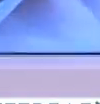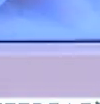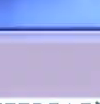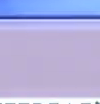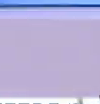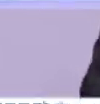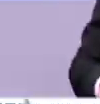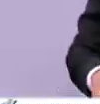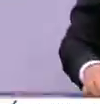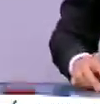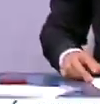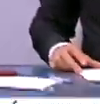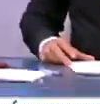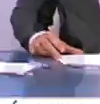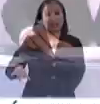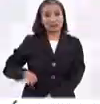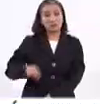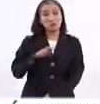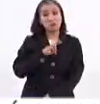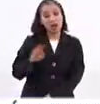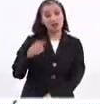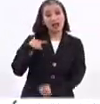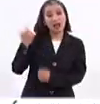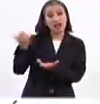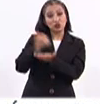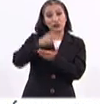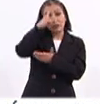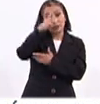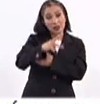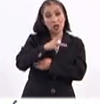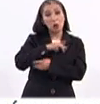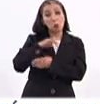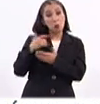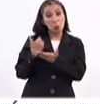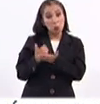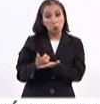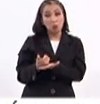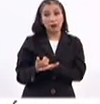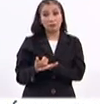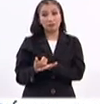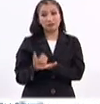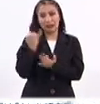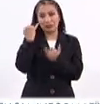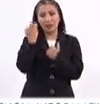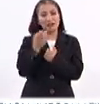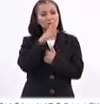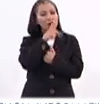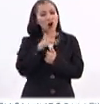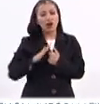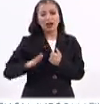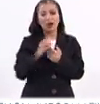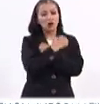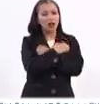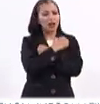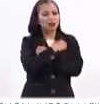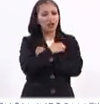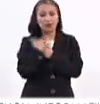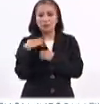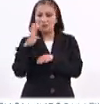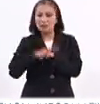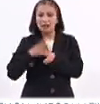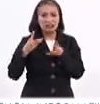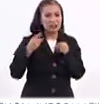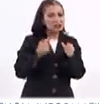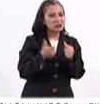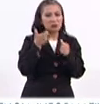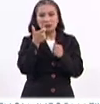Pues ahí está esta interesante posibilidad, Ana Cristina, en la Ciudad de México. Pues la idea es eso, mejora la educación y hay que invertir